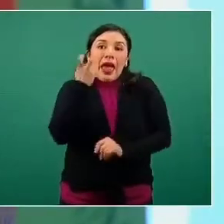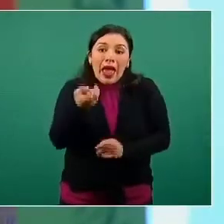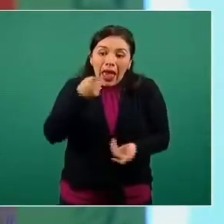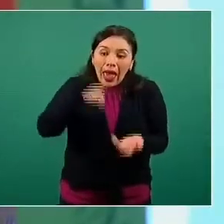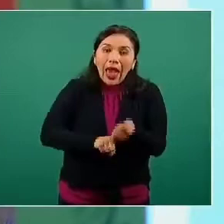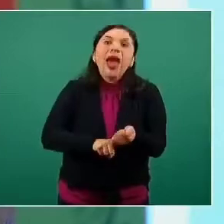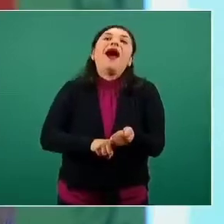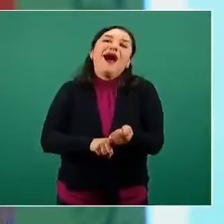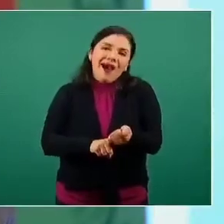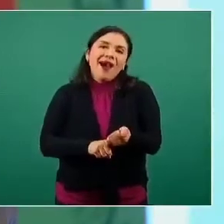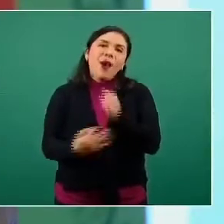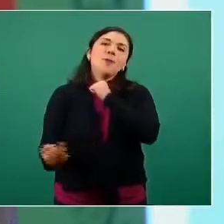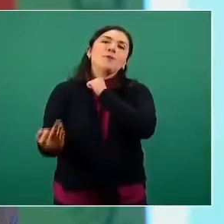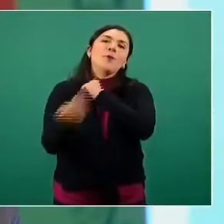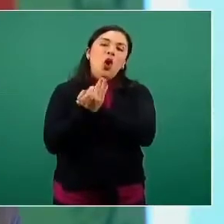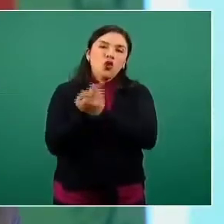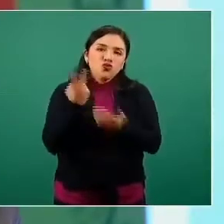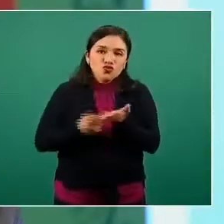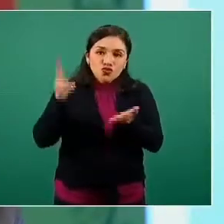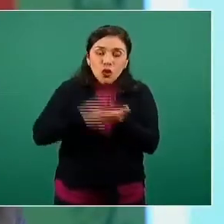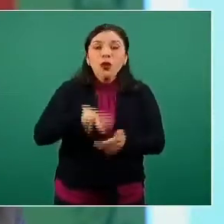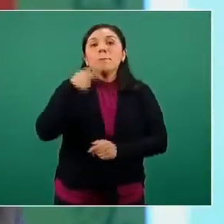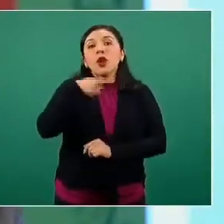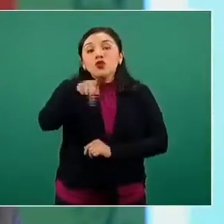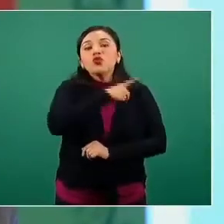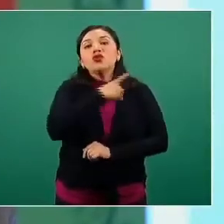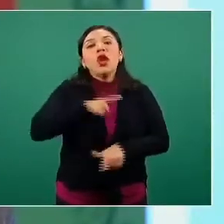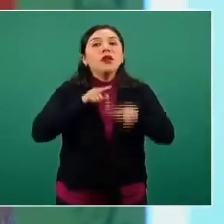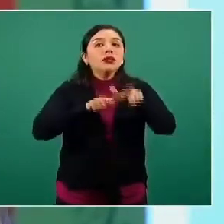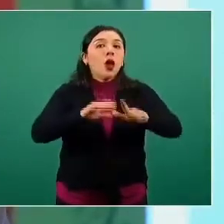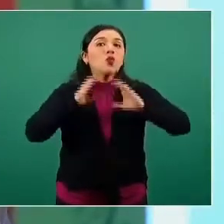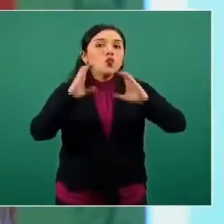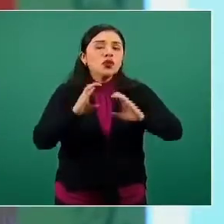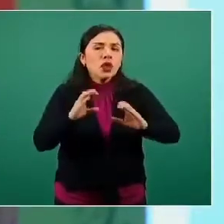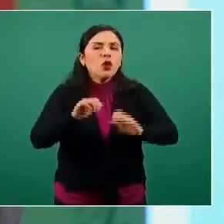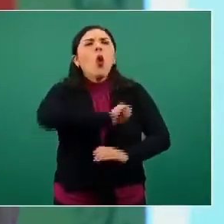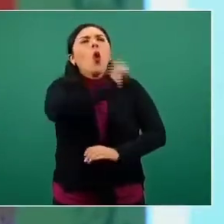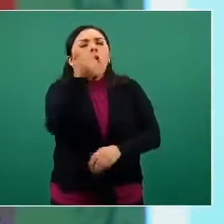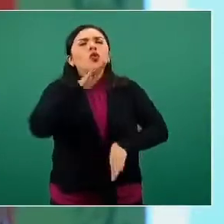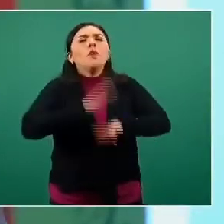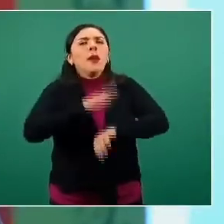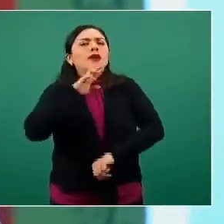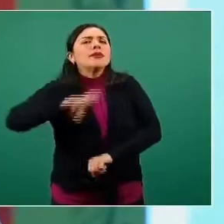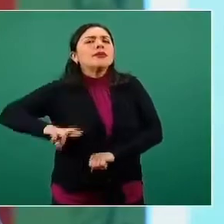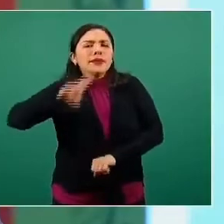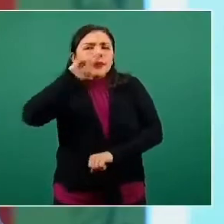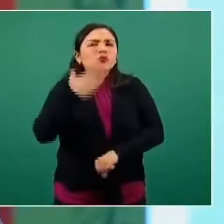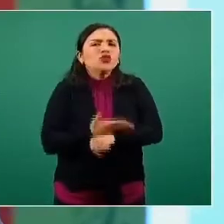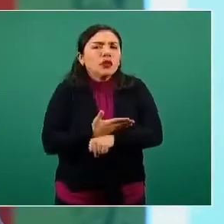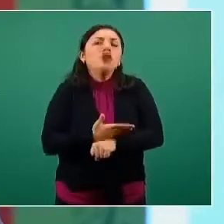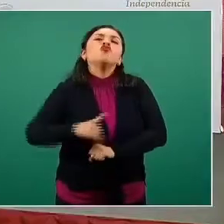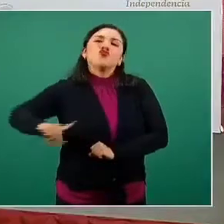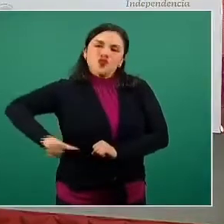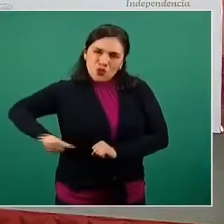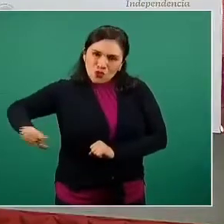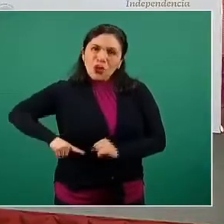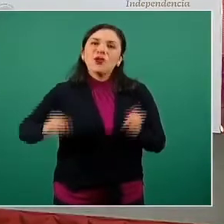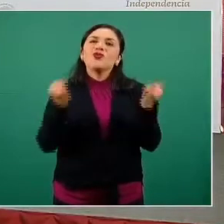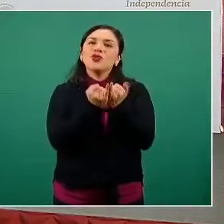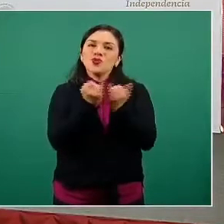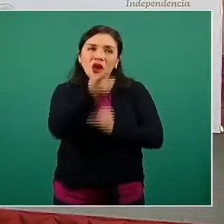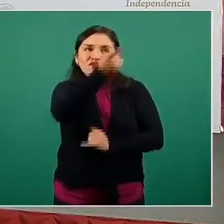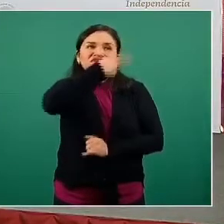las vacunas. Pero estas deben seguir vigentes. ¿Quién más es responsable? Los gobiernos de los estados, son